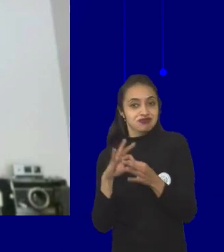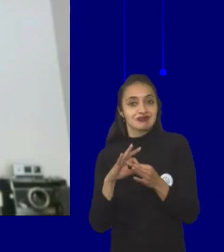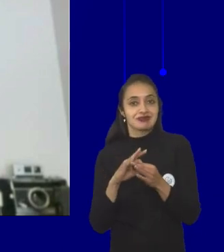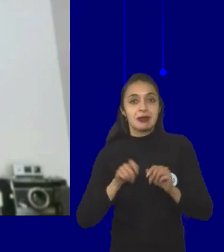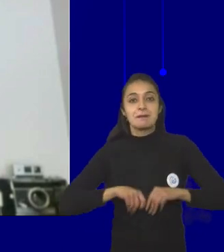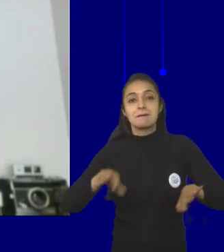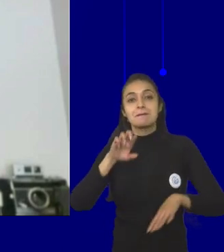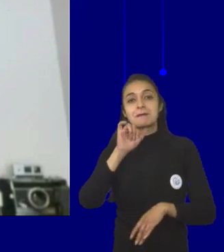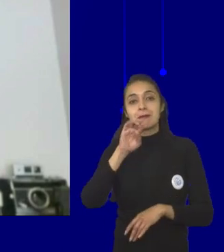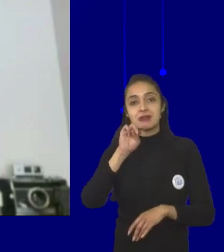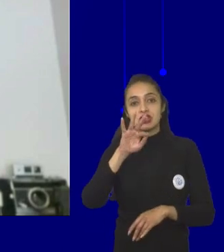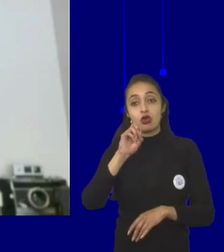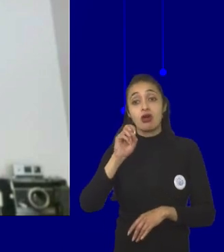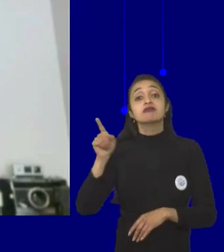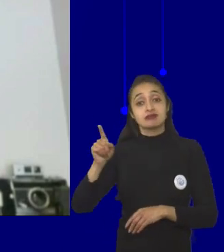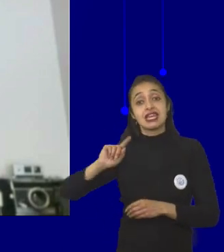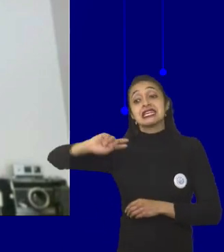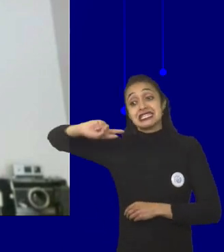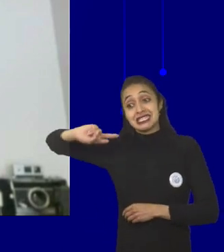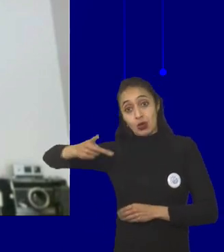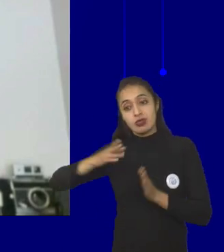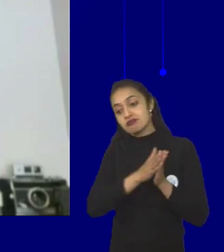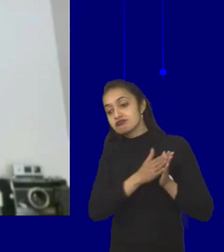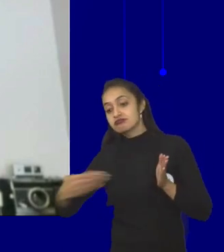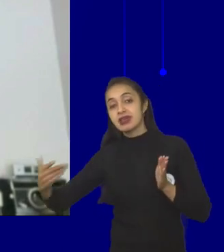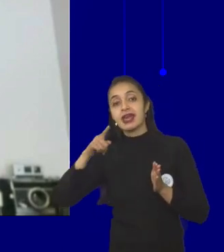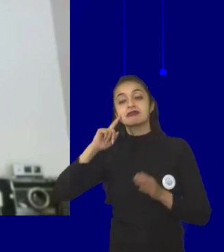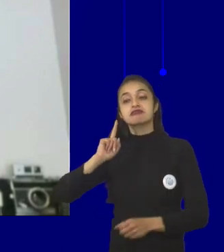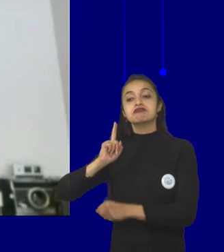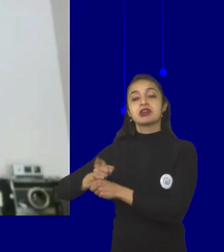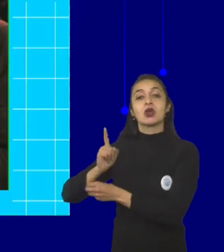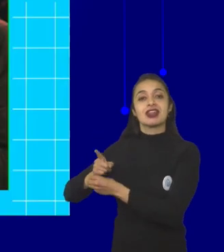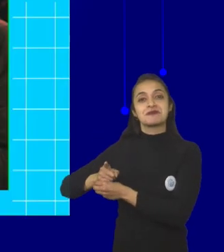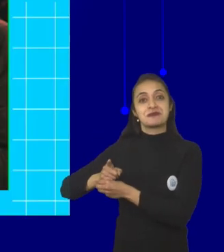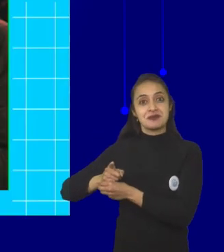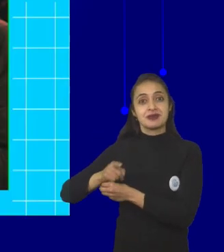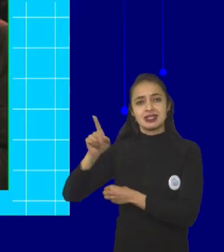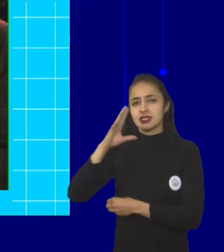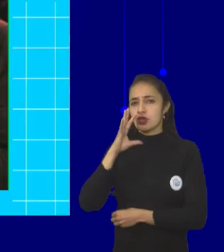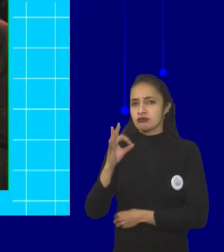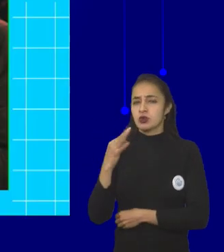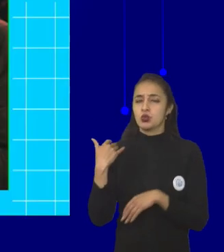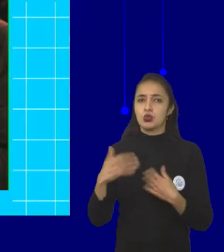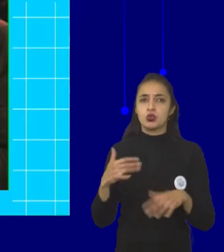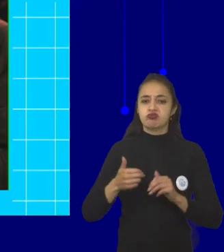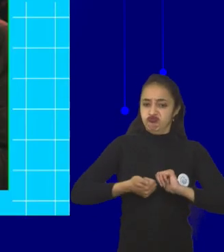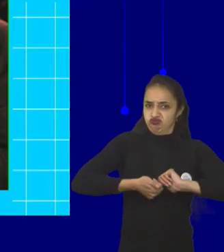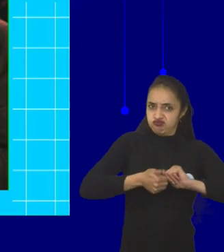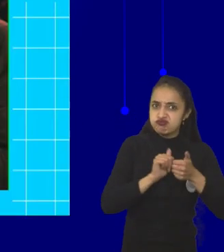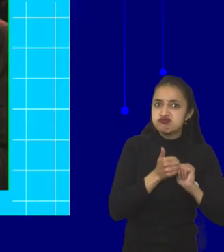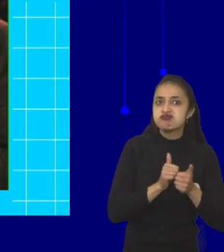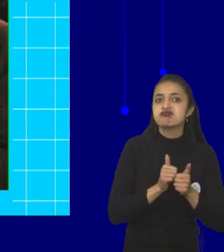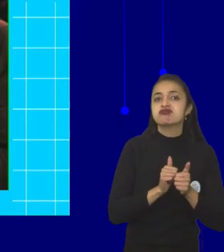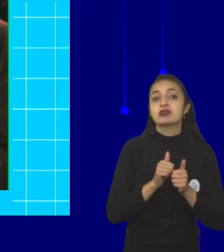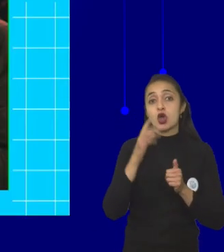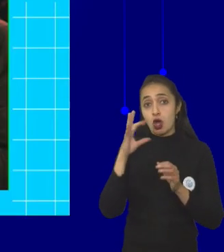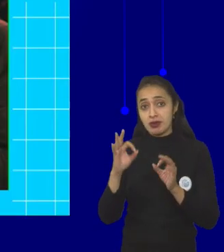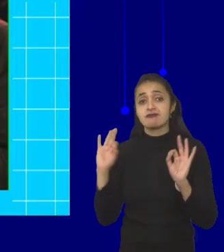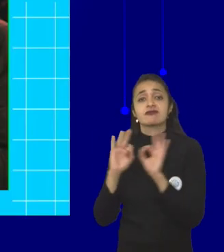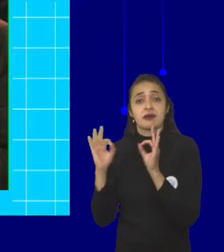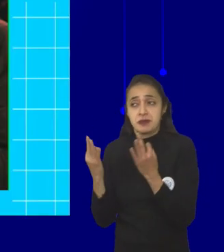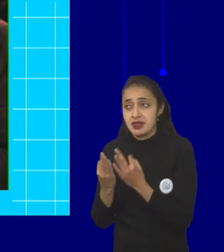el director de la segunda temporada. Y es un hombre también de deportes, es un hombre de